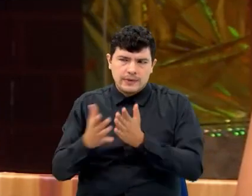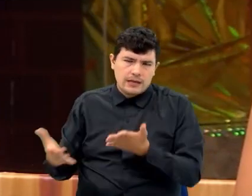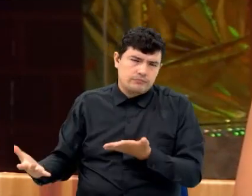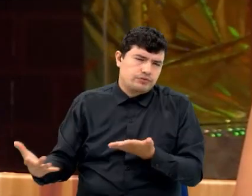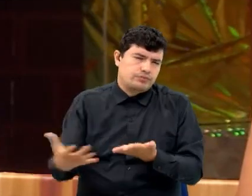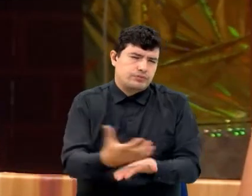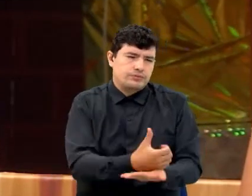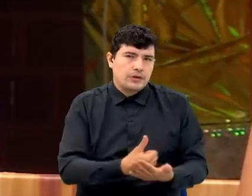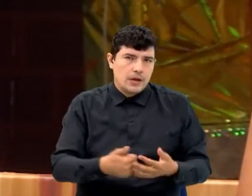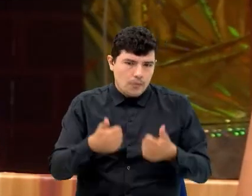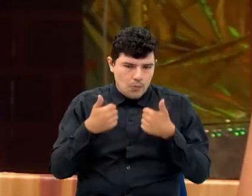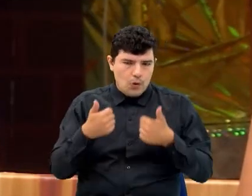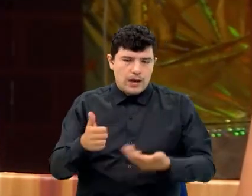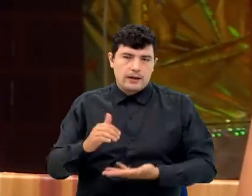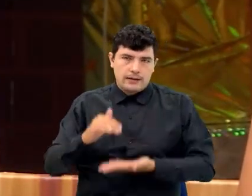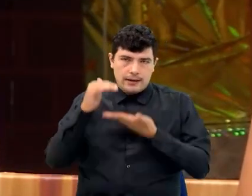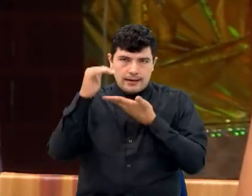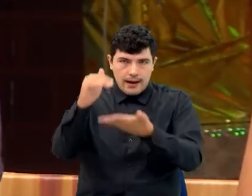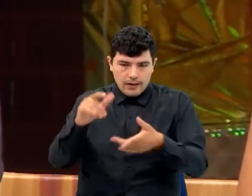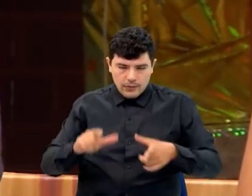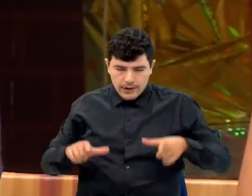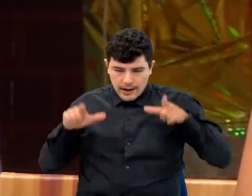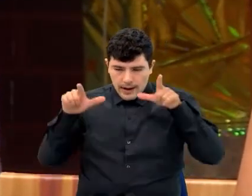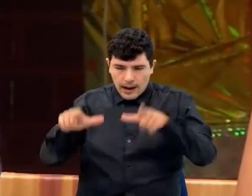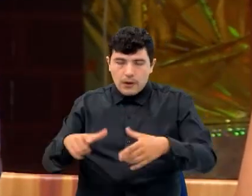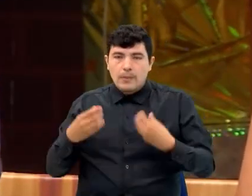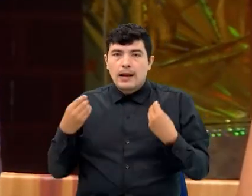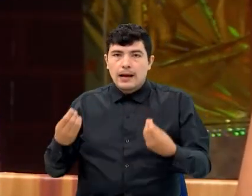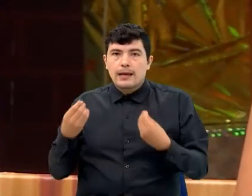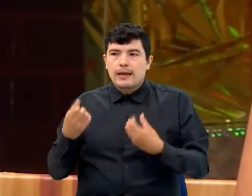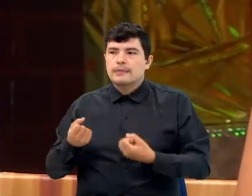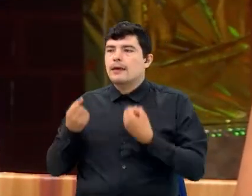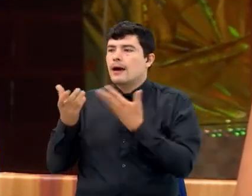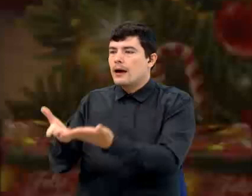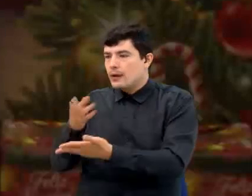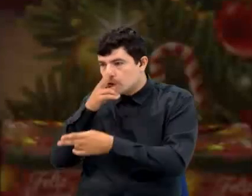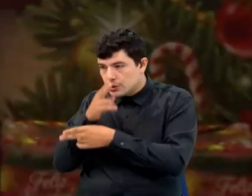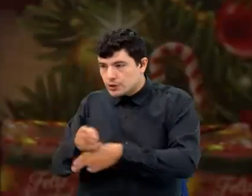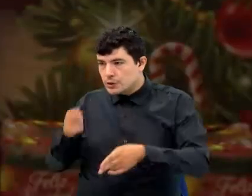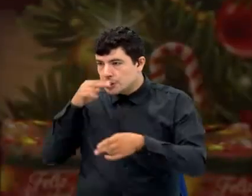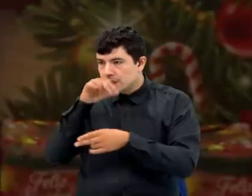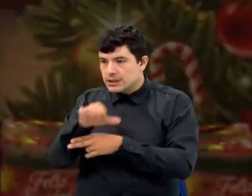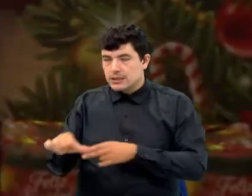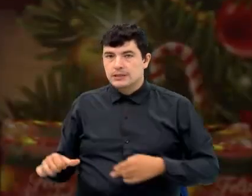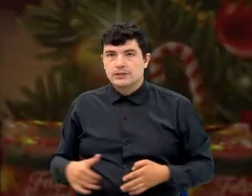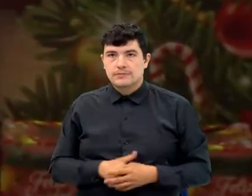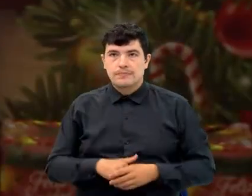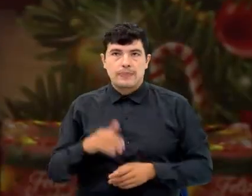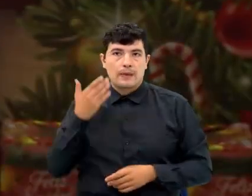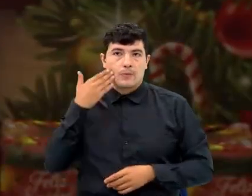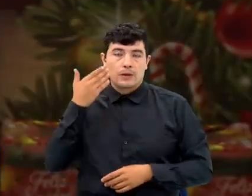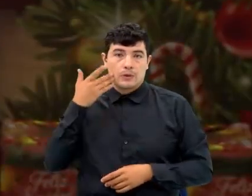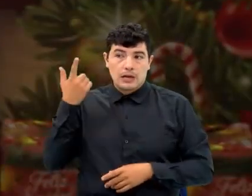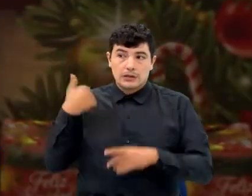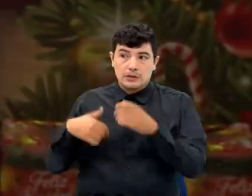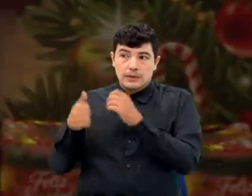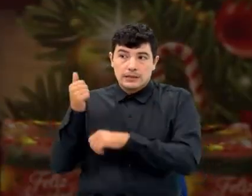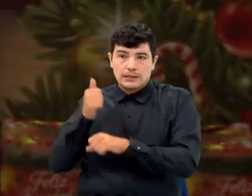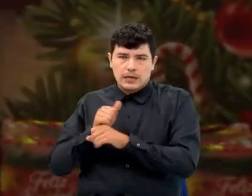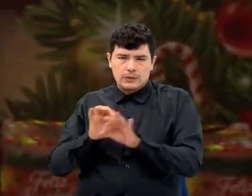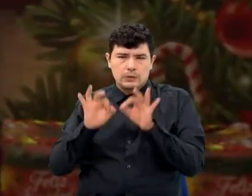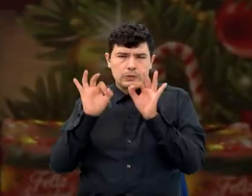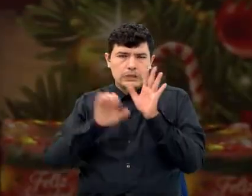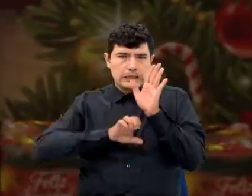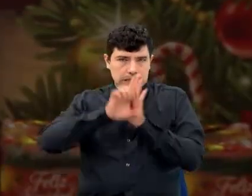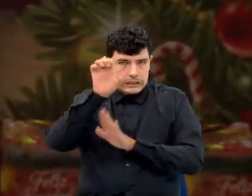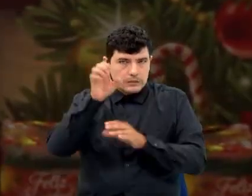buenos regalos. Todos esos buenos regalos para nuestros niños, niñas. Del año pasado, quiero contarles, fue súper exitosa y